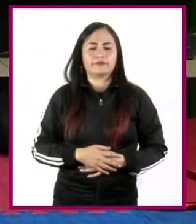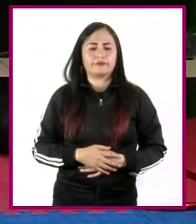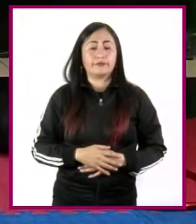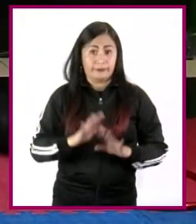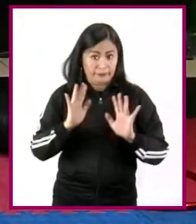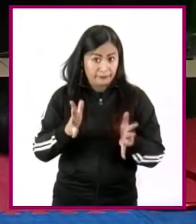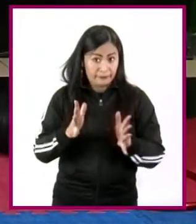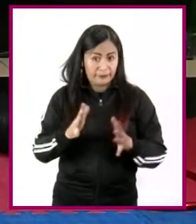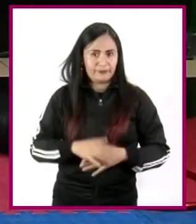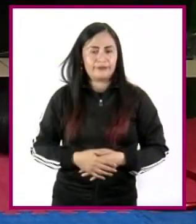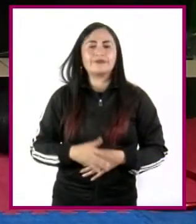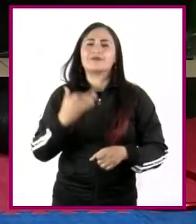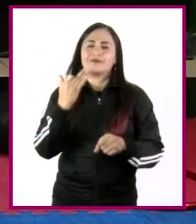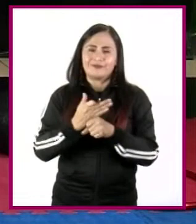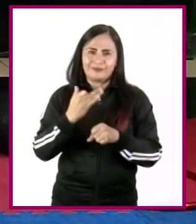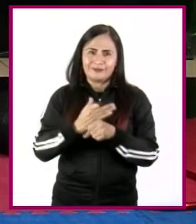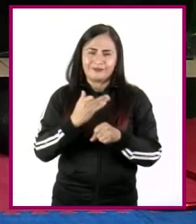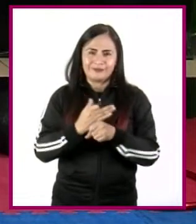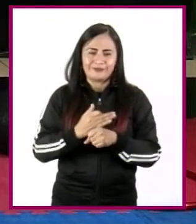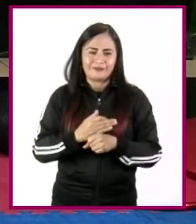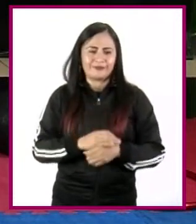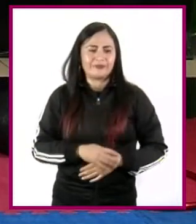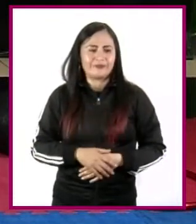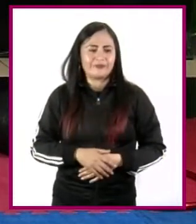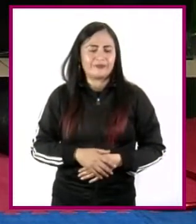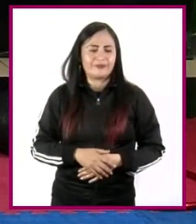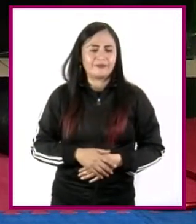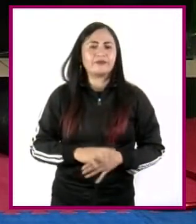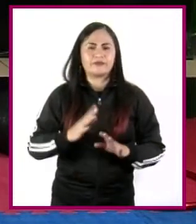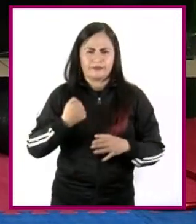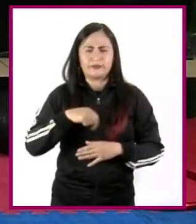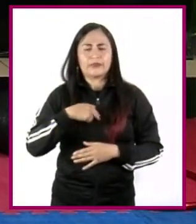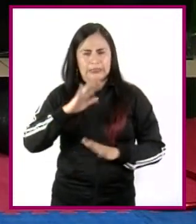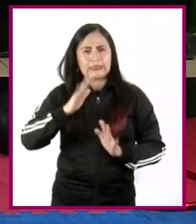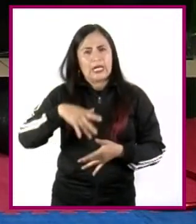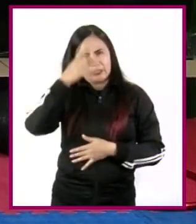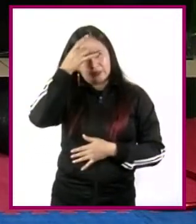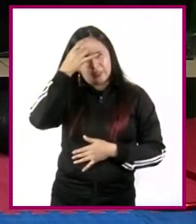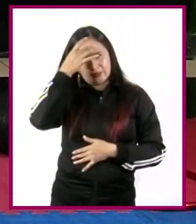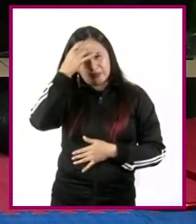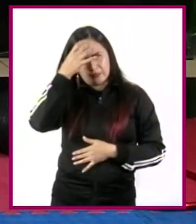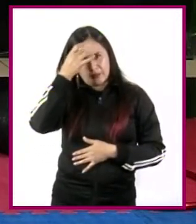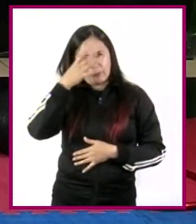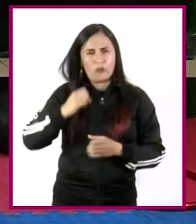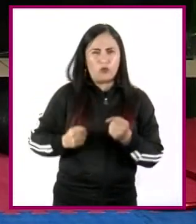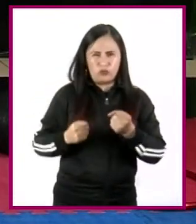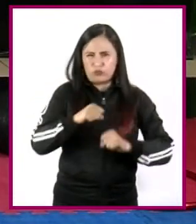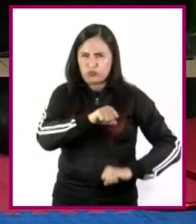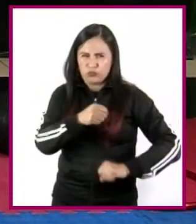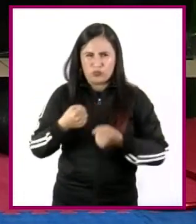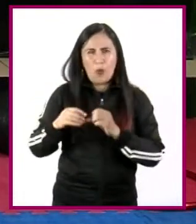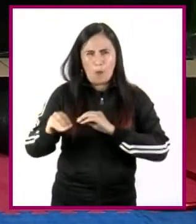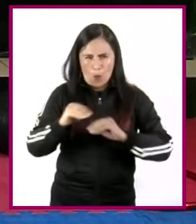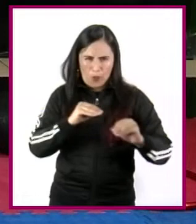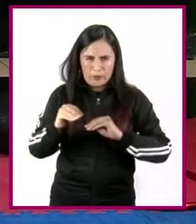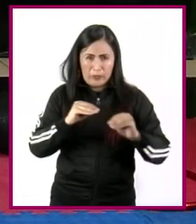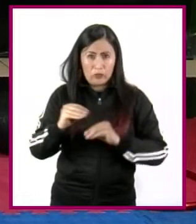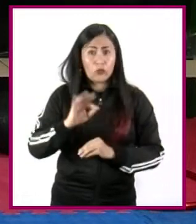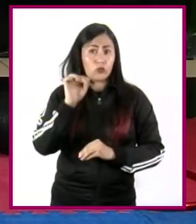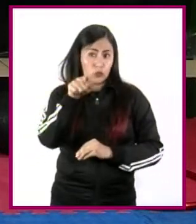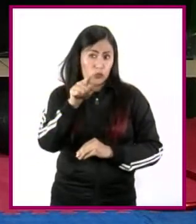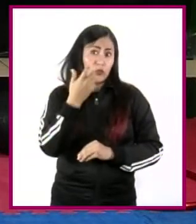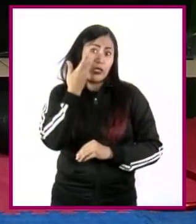¿Vale? Entonces vamos a tirar lo que ya conocemos, lo que ya hemos visto, los jab, los cross. Si quieres meterle otra